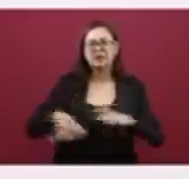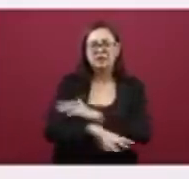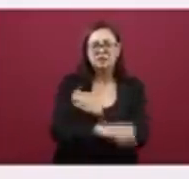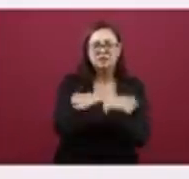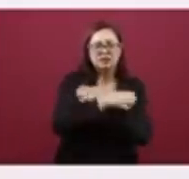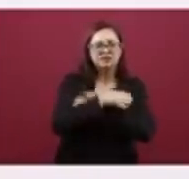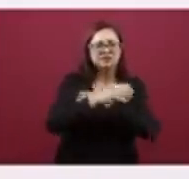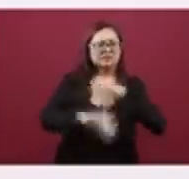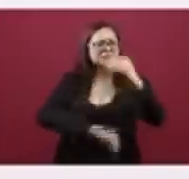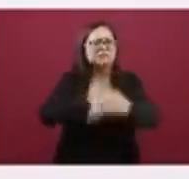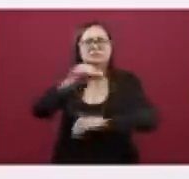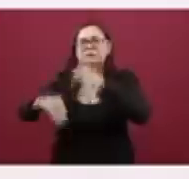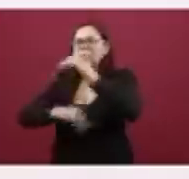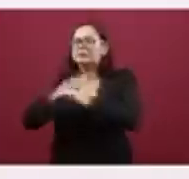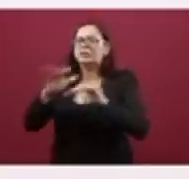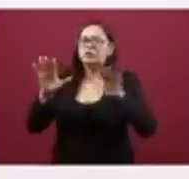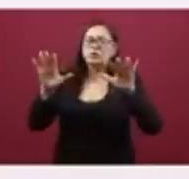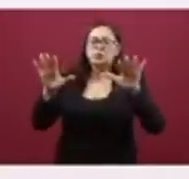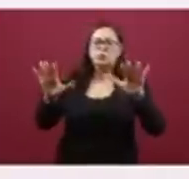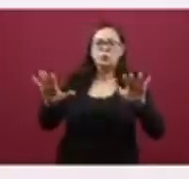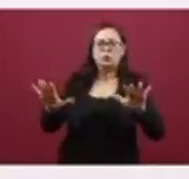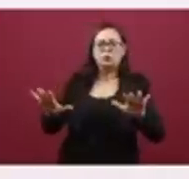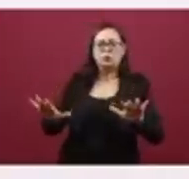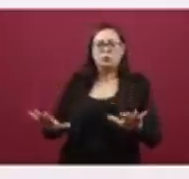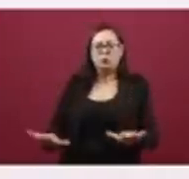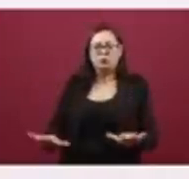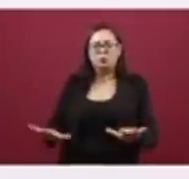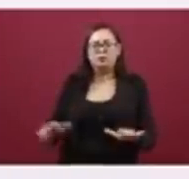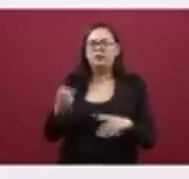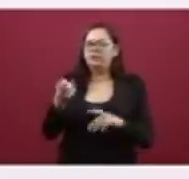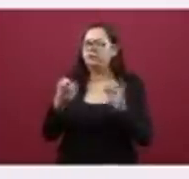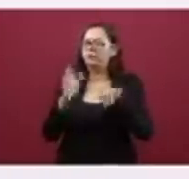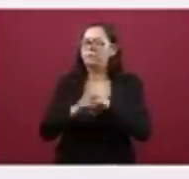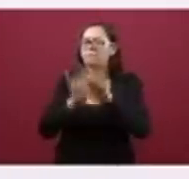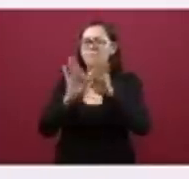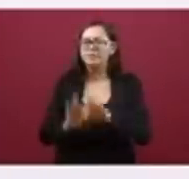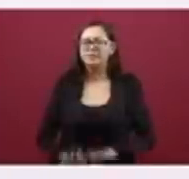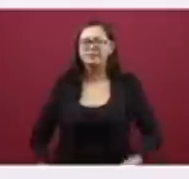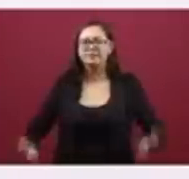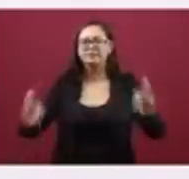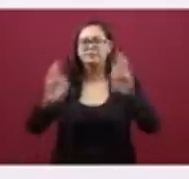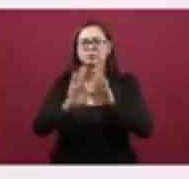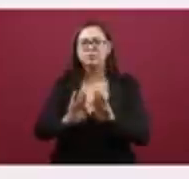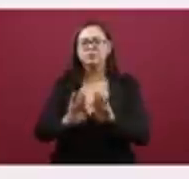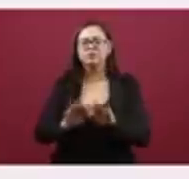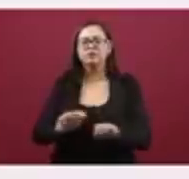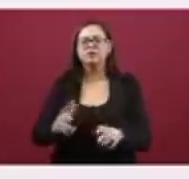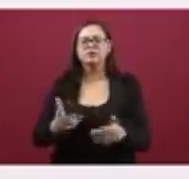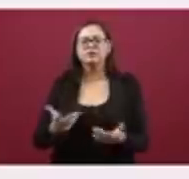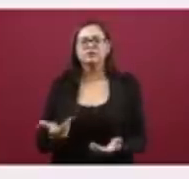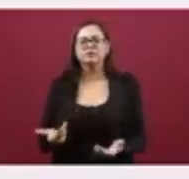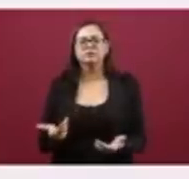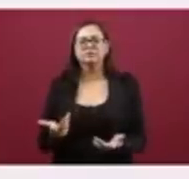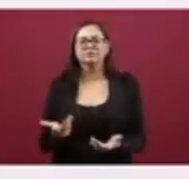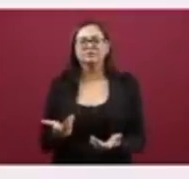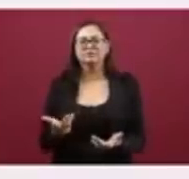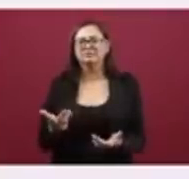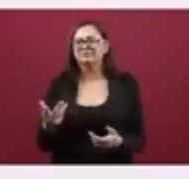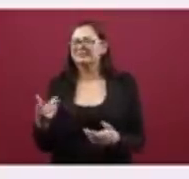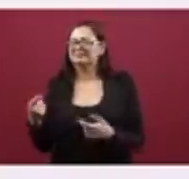educativa yo creo que eso es lo más importante estaba muy